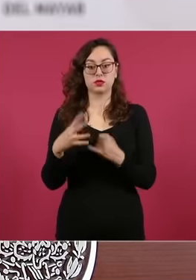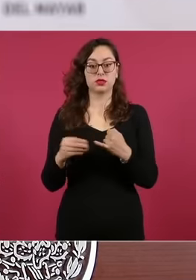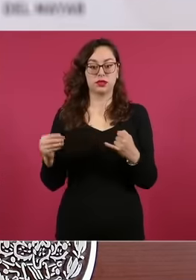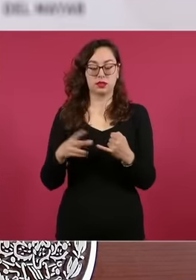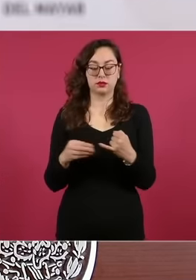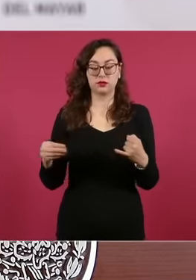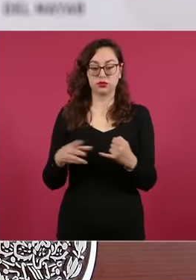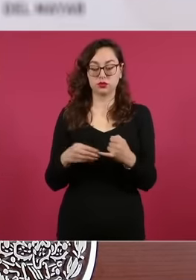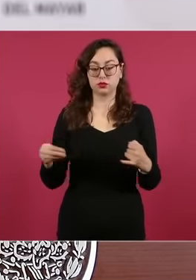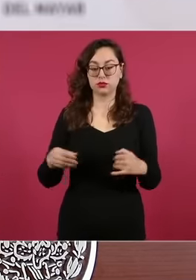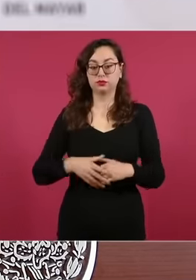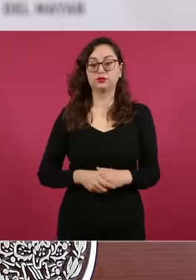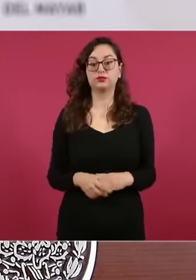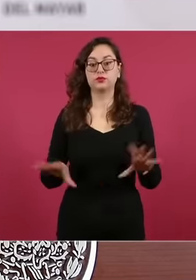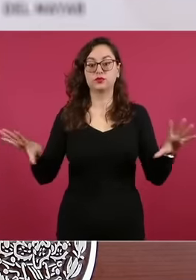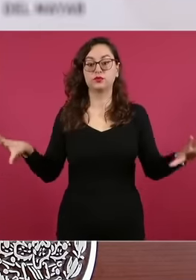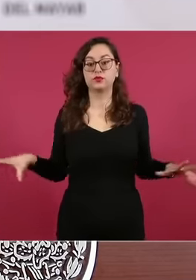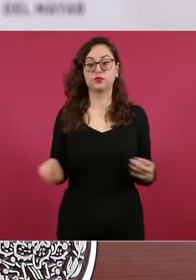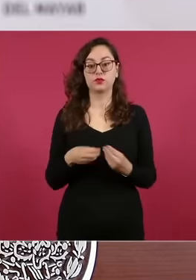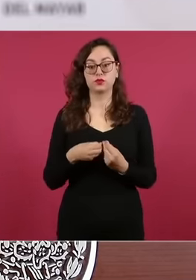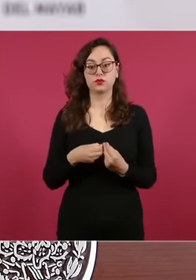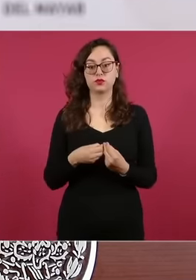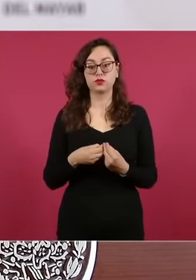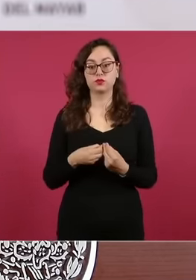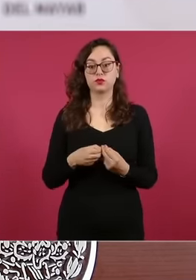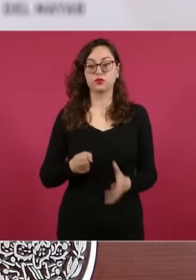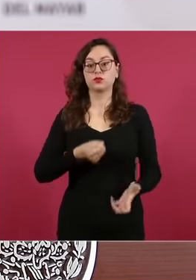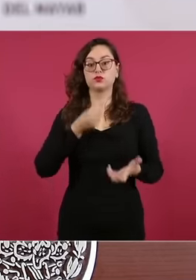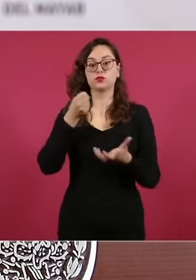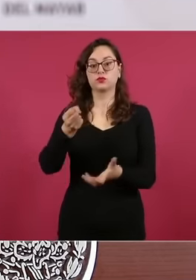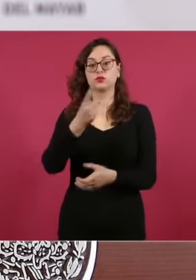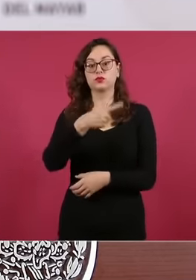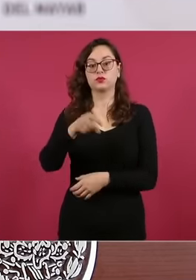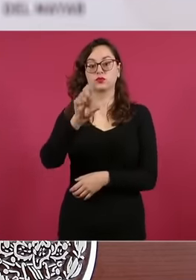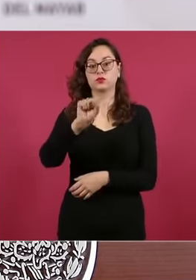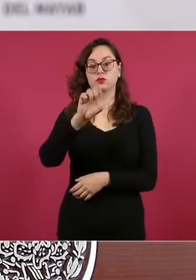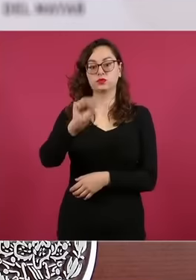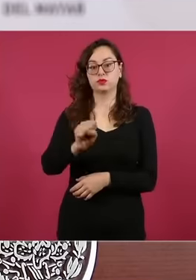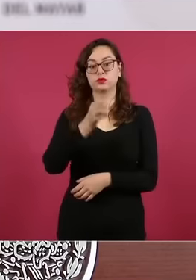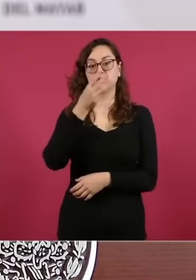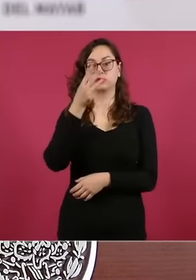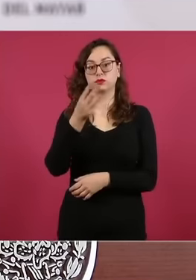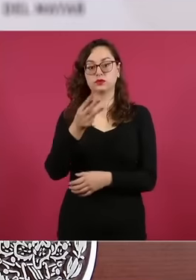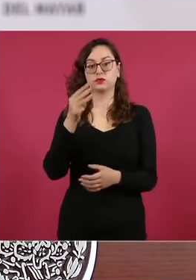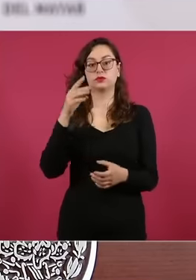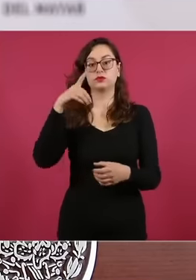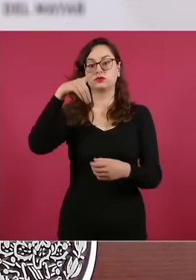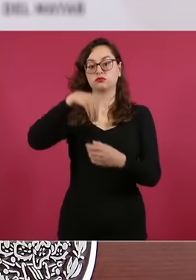4.898.293 pesos con 95 centavos, para dar un total de 163